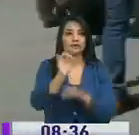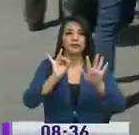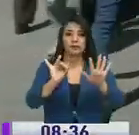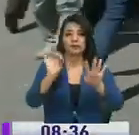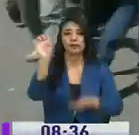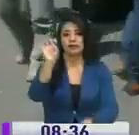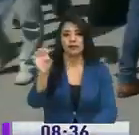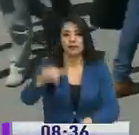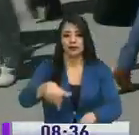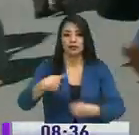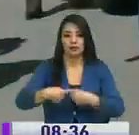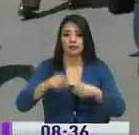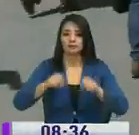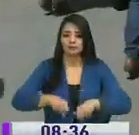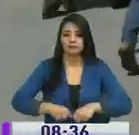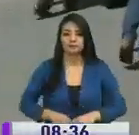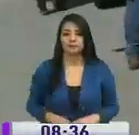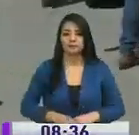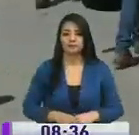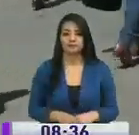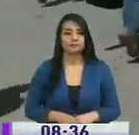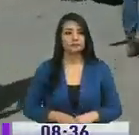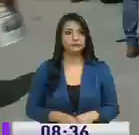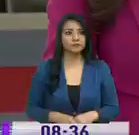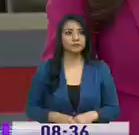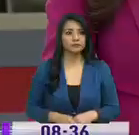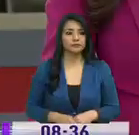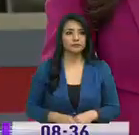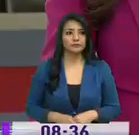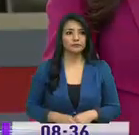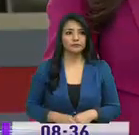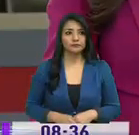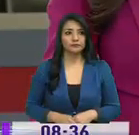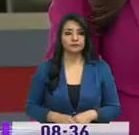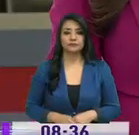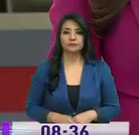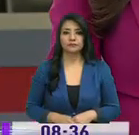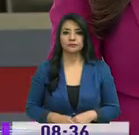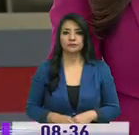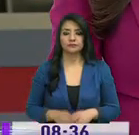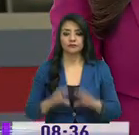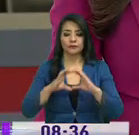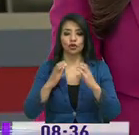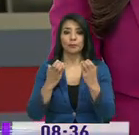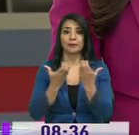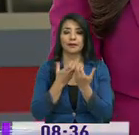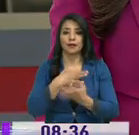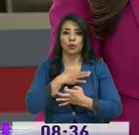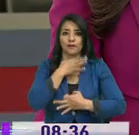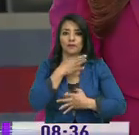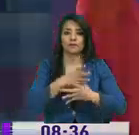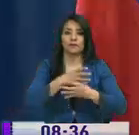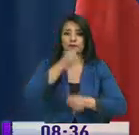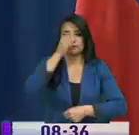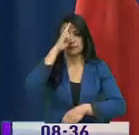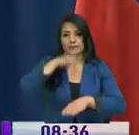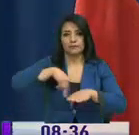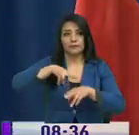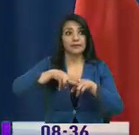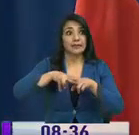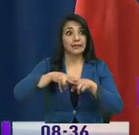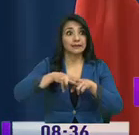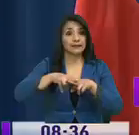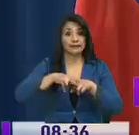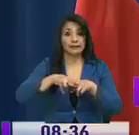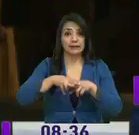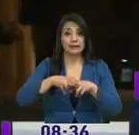enero en Quito. Informó Javier Gallo. Y los integrantes del Comité Ejecutivo de la Federación Nacional de Taxis mantuvieron